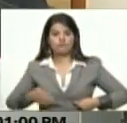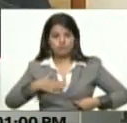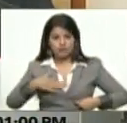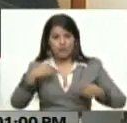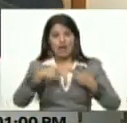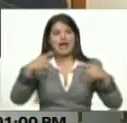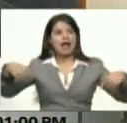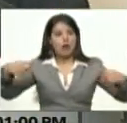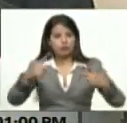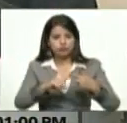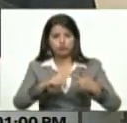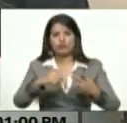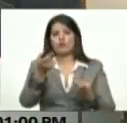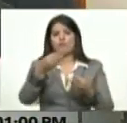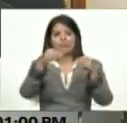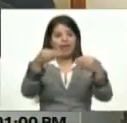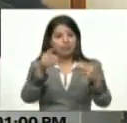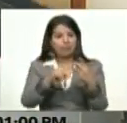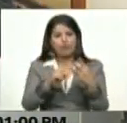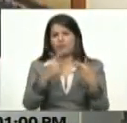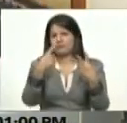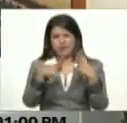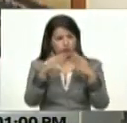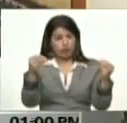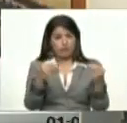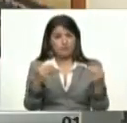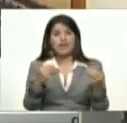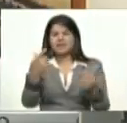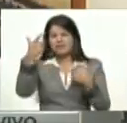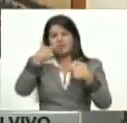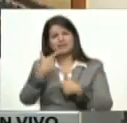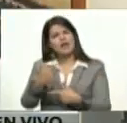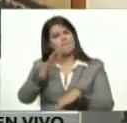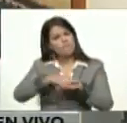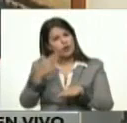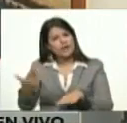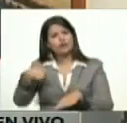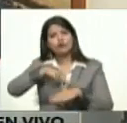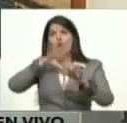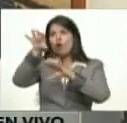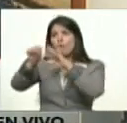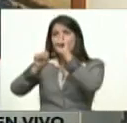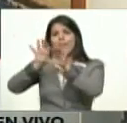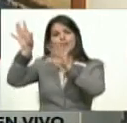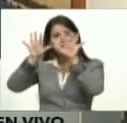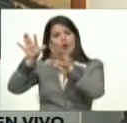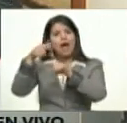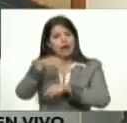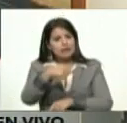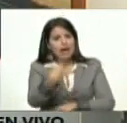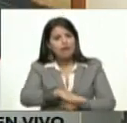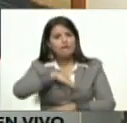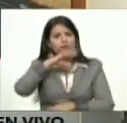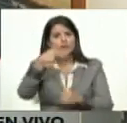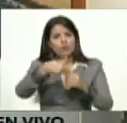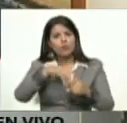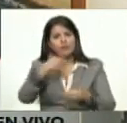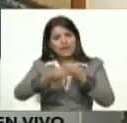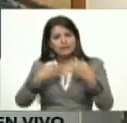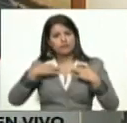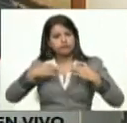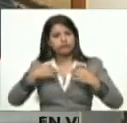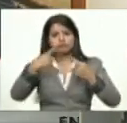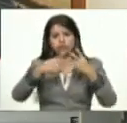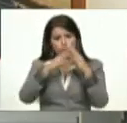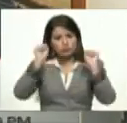nosotros aquí la capacidad de generar aguas abajo el desarrollo del gas, el desarrollo del petróleo para la petroquímica? Bueno, esta